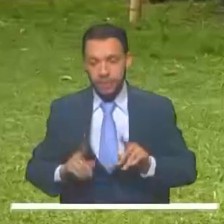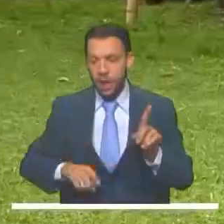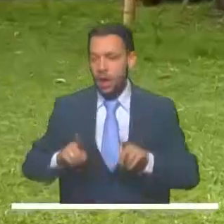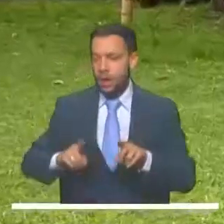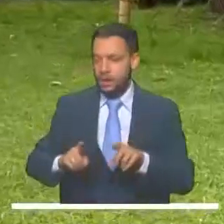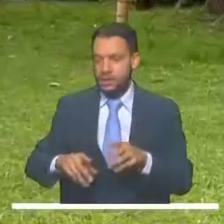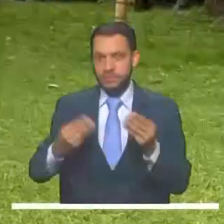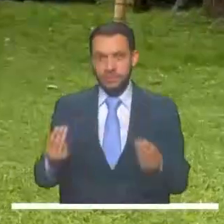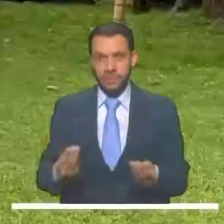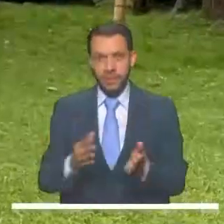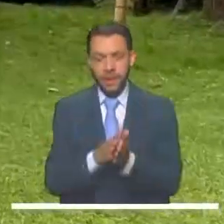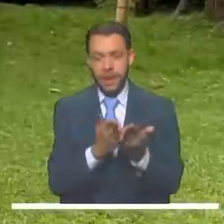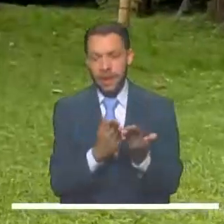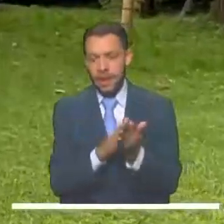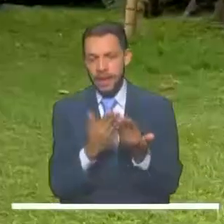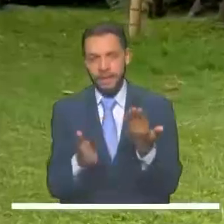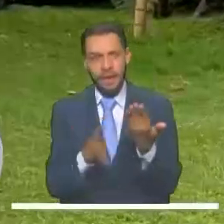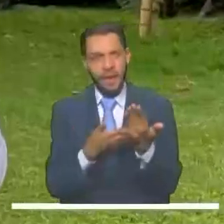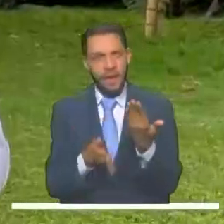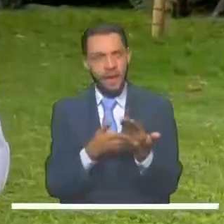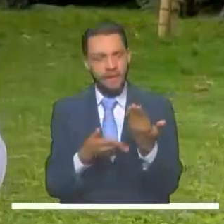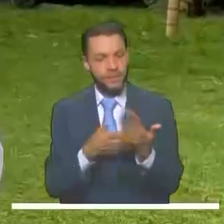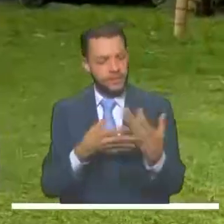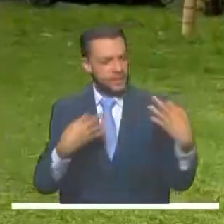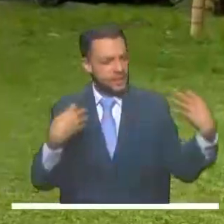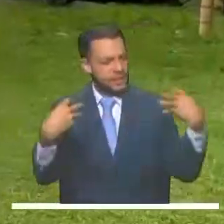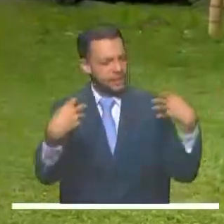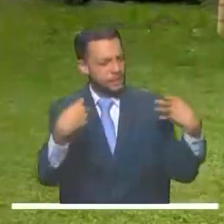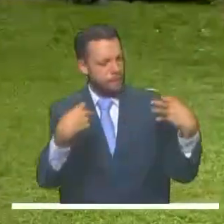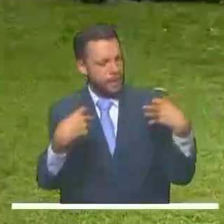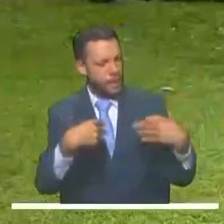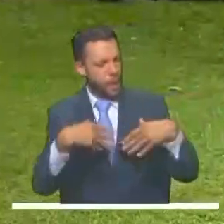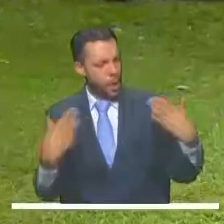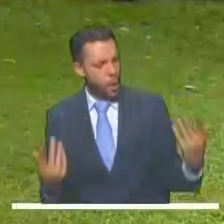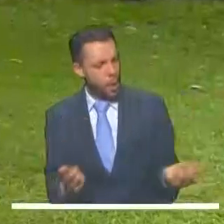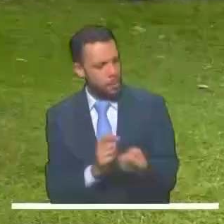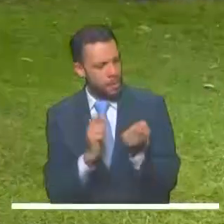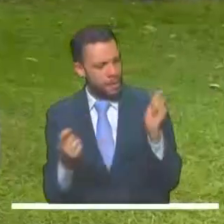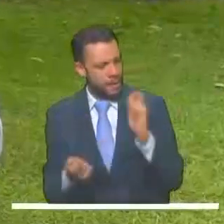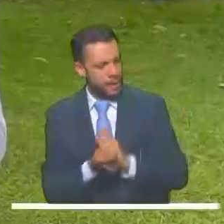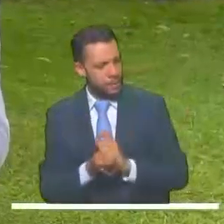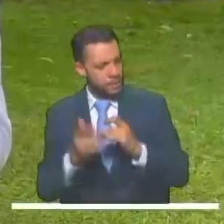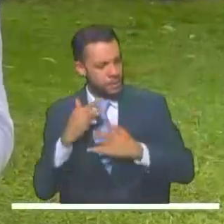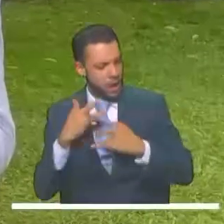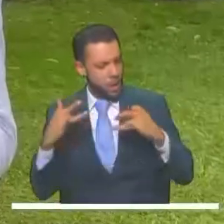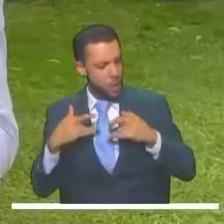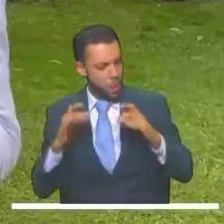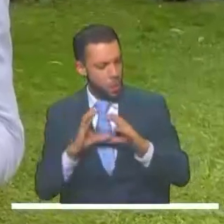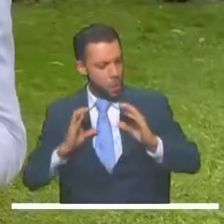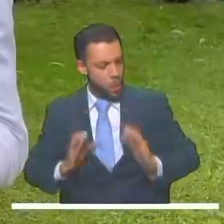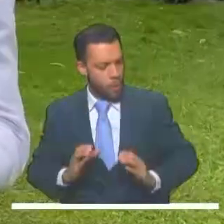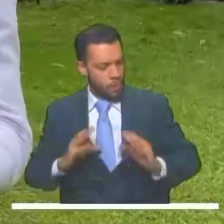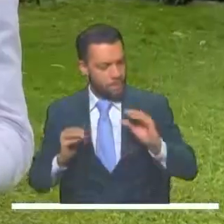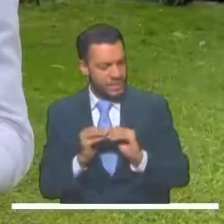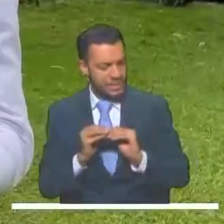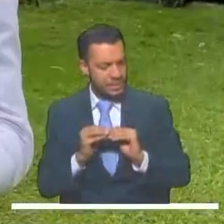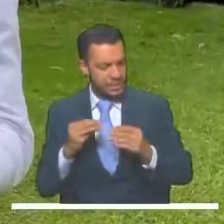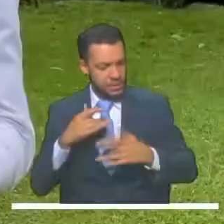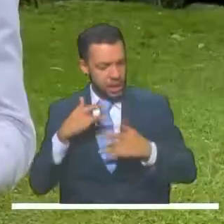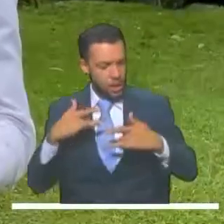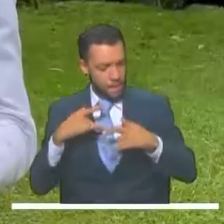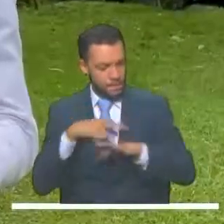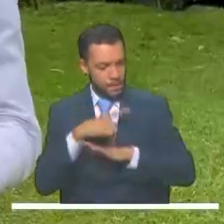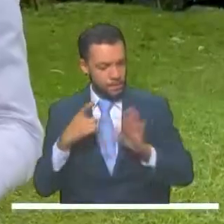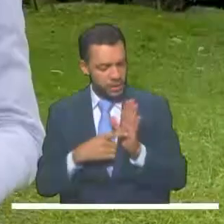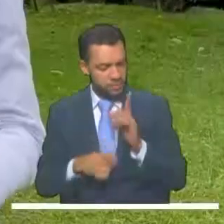cocina una farmacia explicamos cómo transformamos los nutrientes de la naturaleza en el complemento ideal para la salud